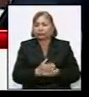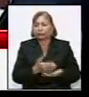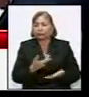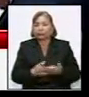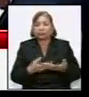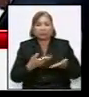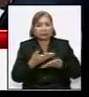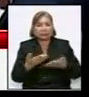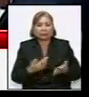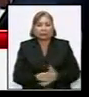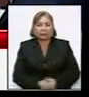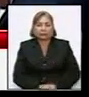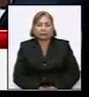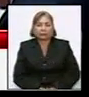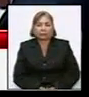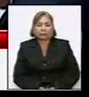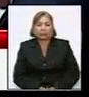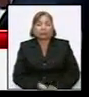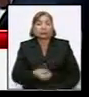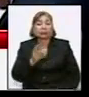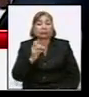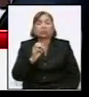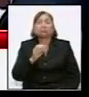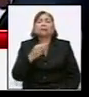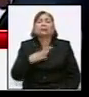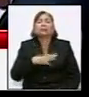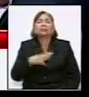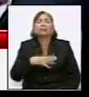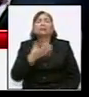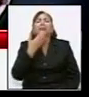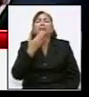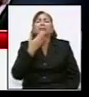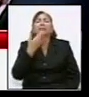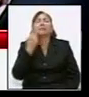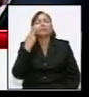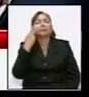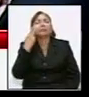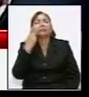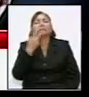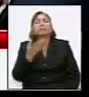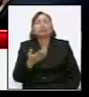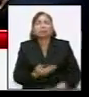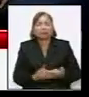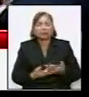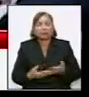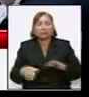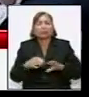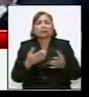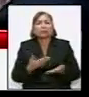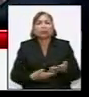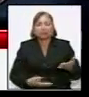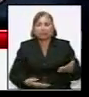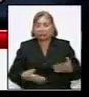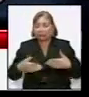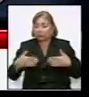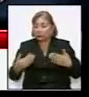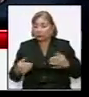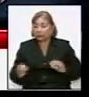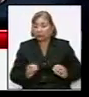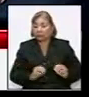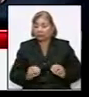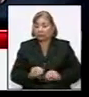que afecten la dignidad de la profesión quien va a este ver en ese incidente que pueda ocurrir